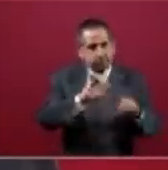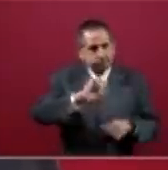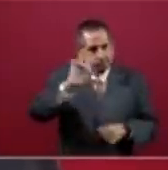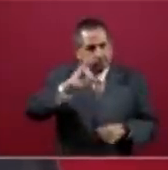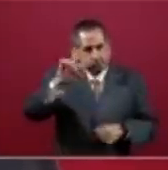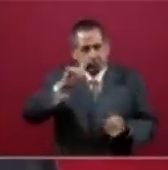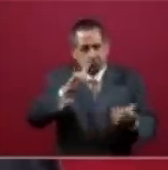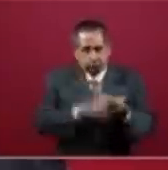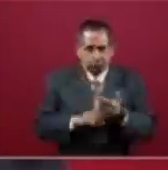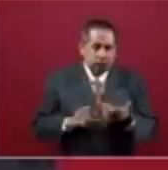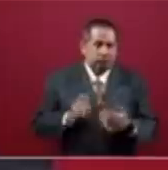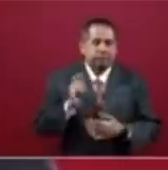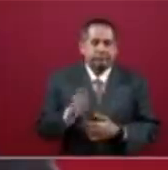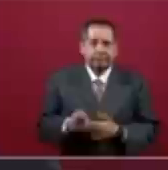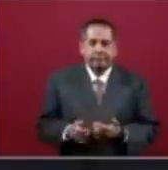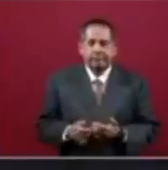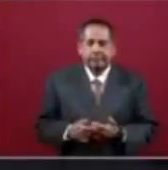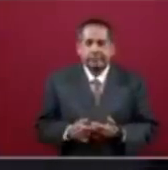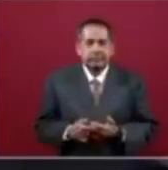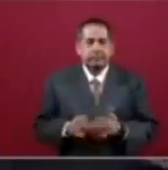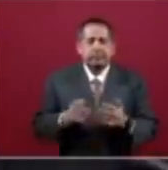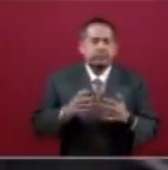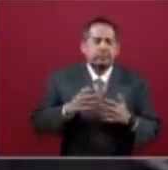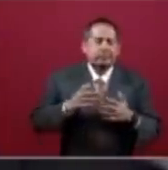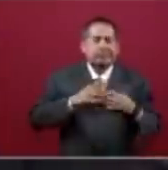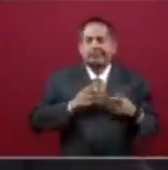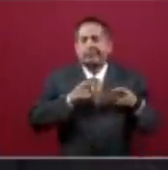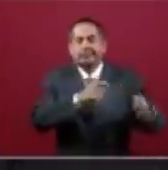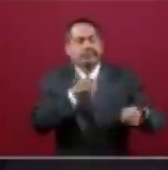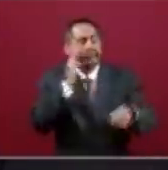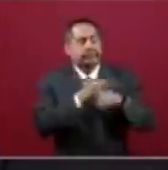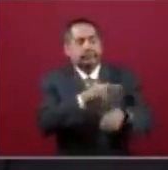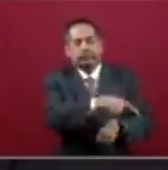autoridades que no deleguen